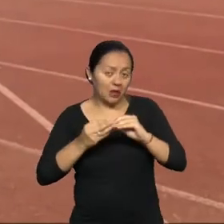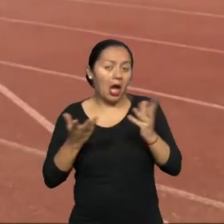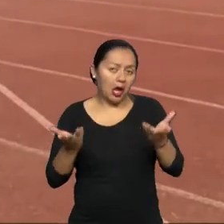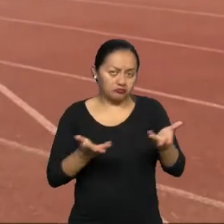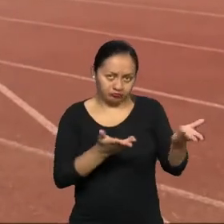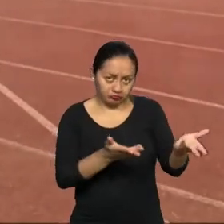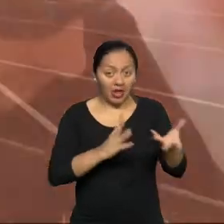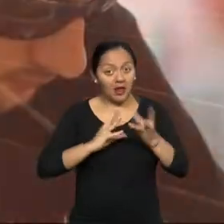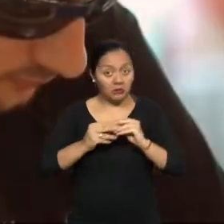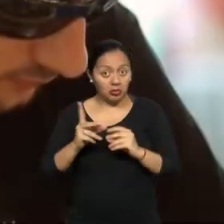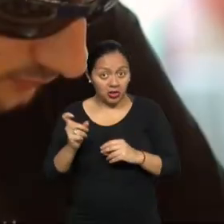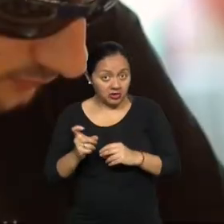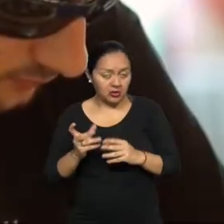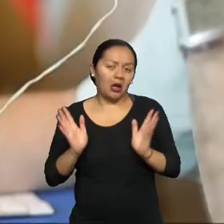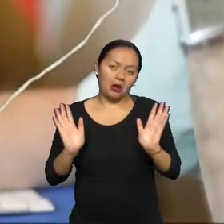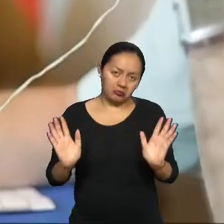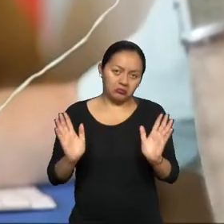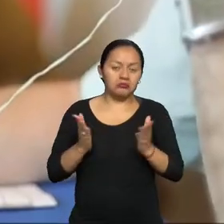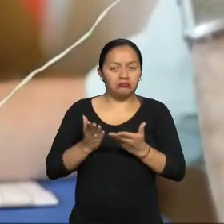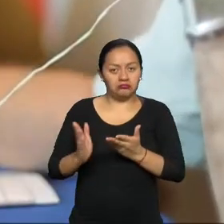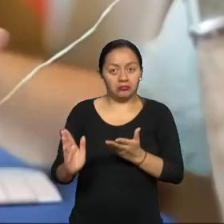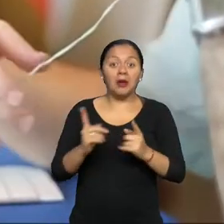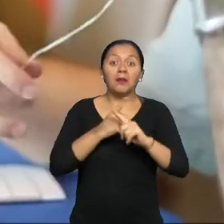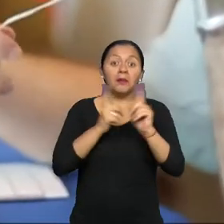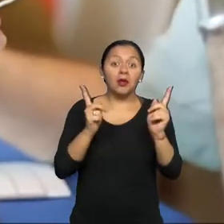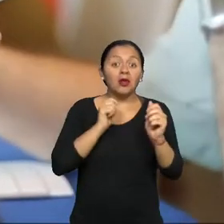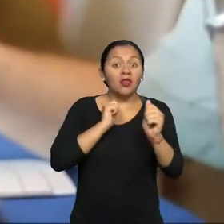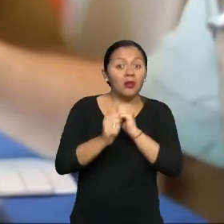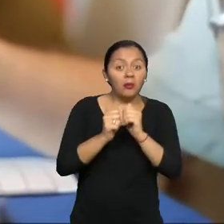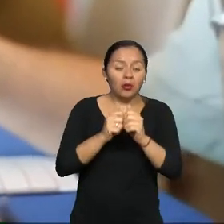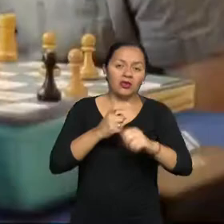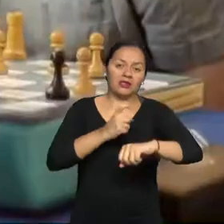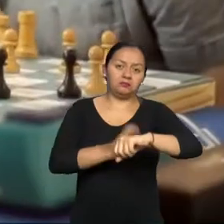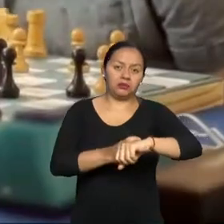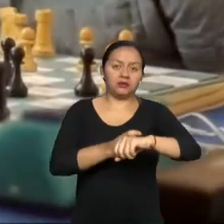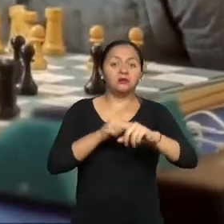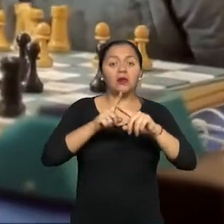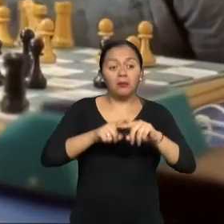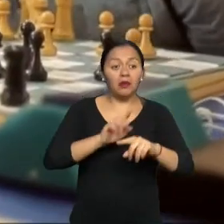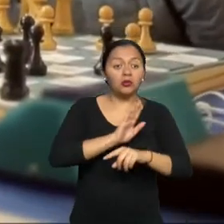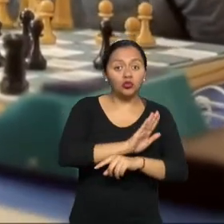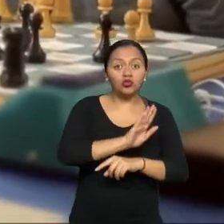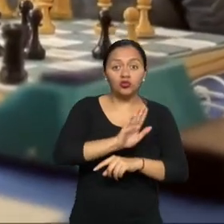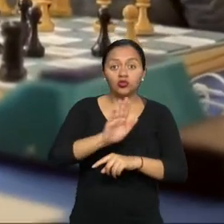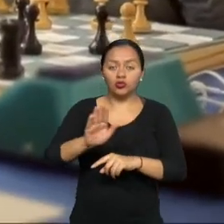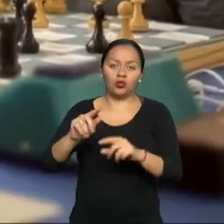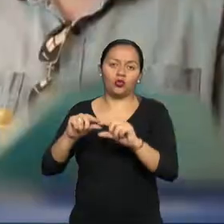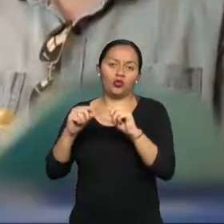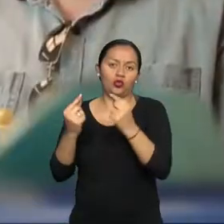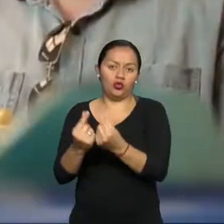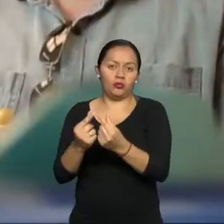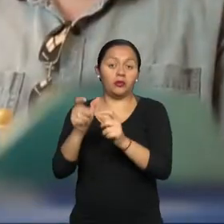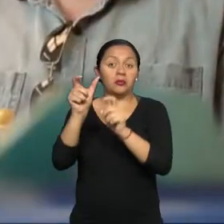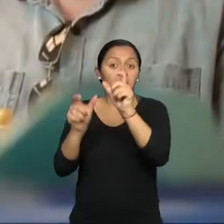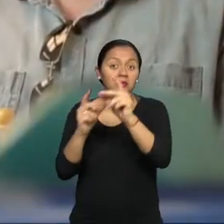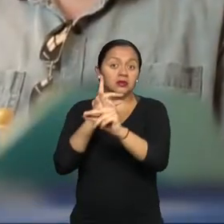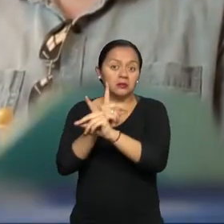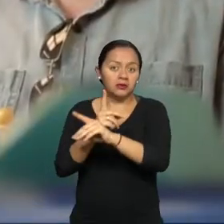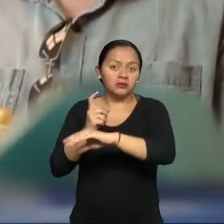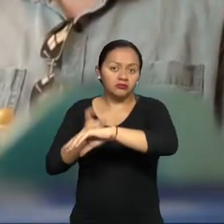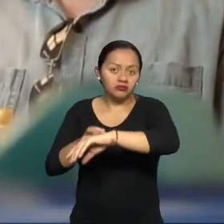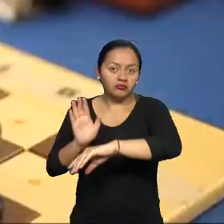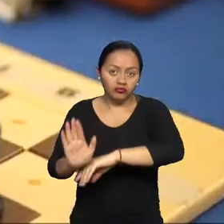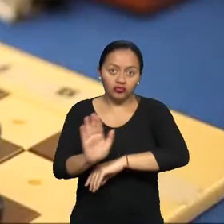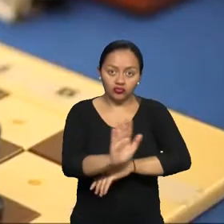crear una modalidad deportiva a partir de las características específicas de un determinado colectivo de personas con discapacidad.